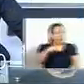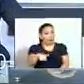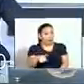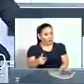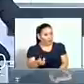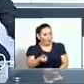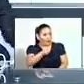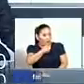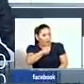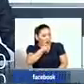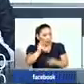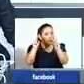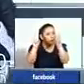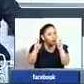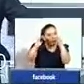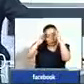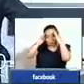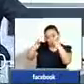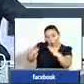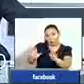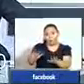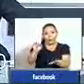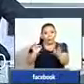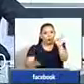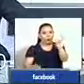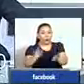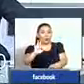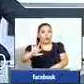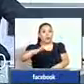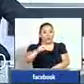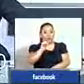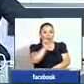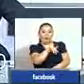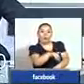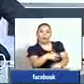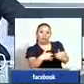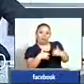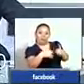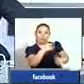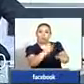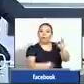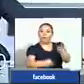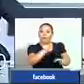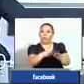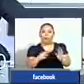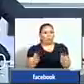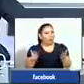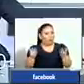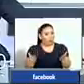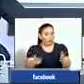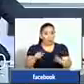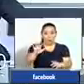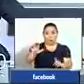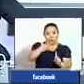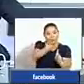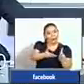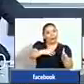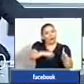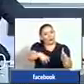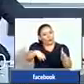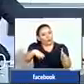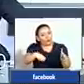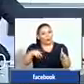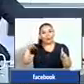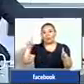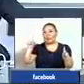Estábamos pendientes de una información. En el juzgado Quinto de Paz tuvo lugar la audiencia inicial en contra del empresario Gustavo López Davison y